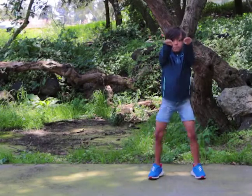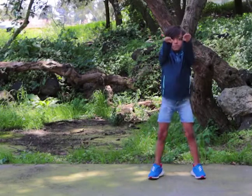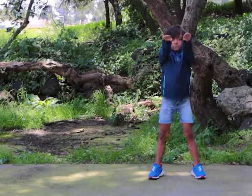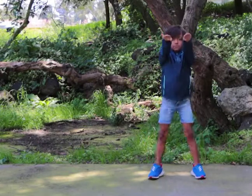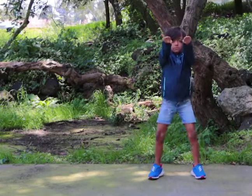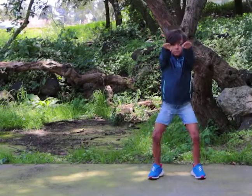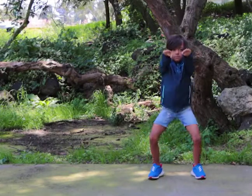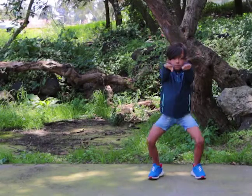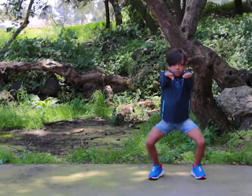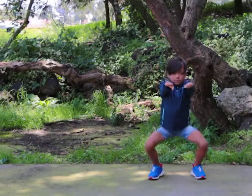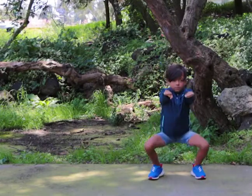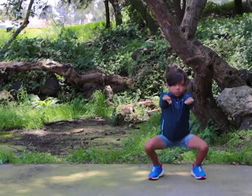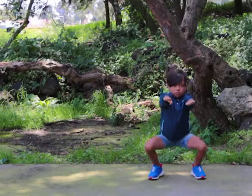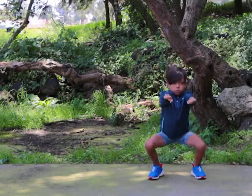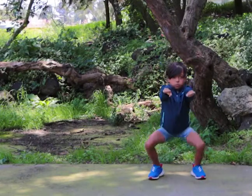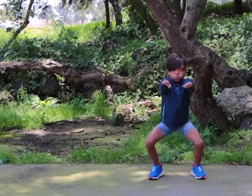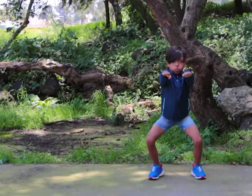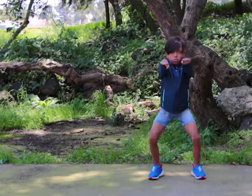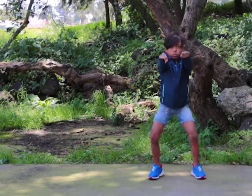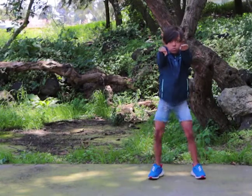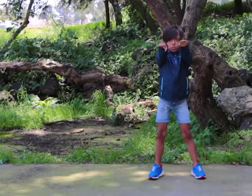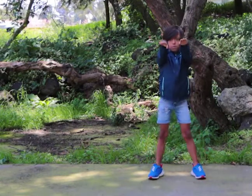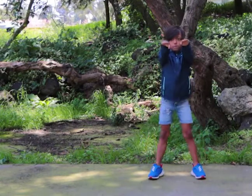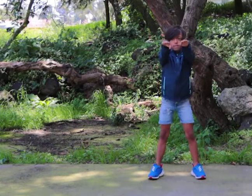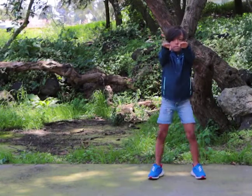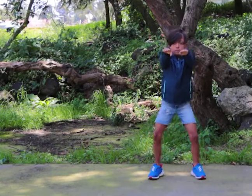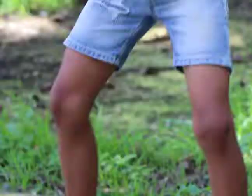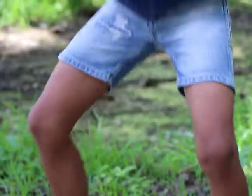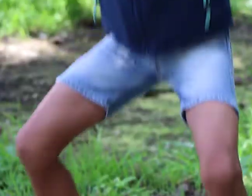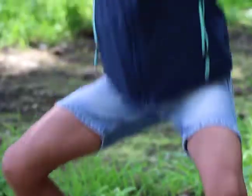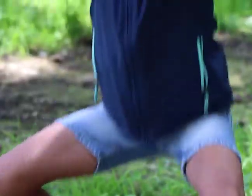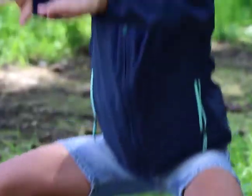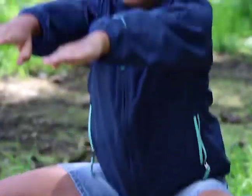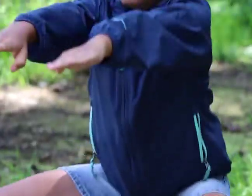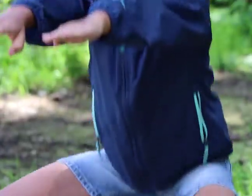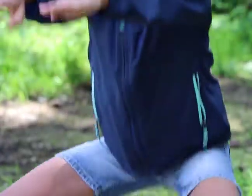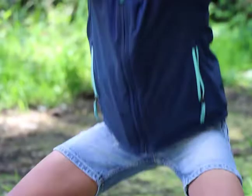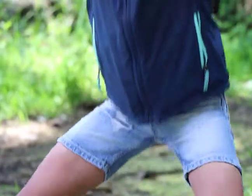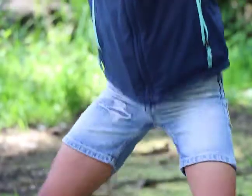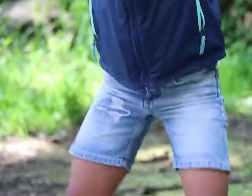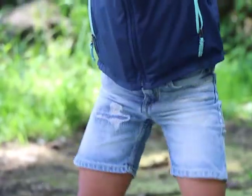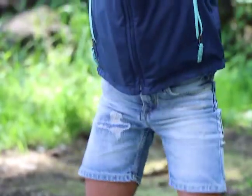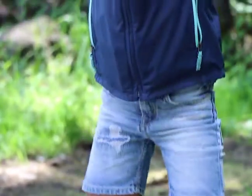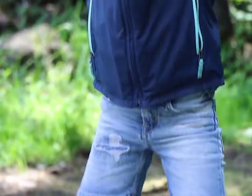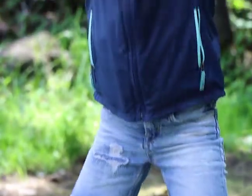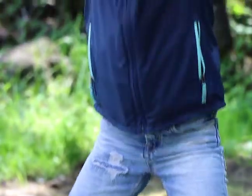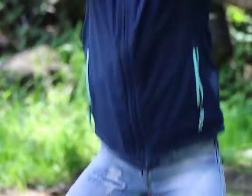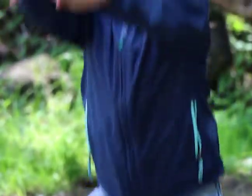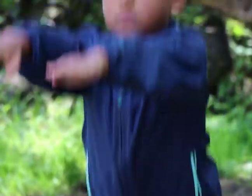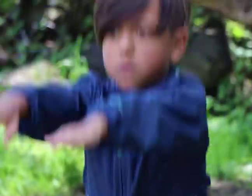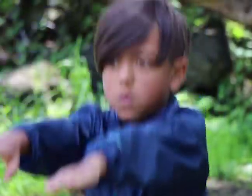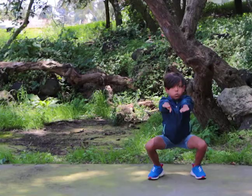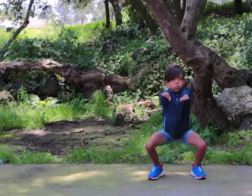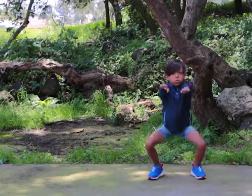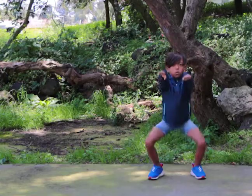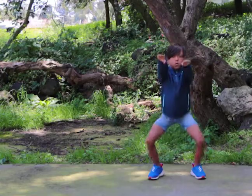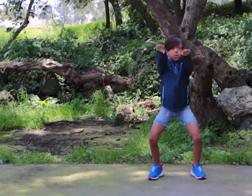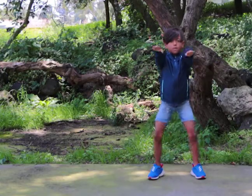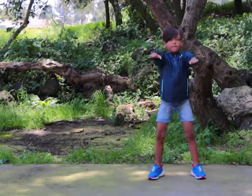otra más, bien trabajado, respira, bien, una más,